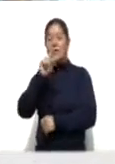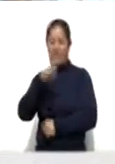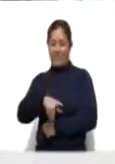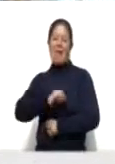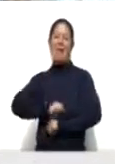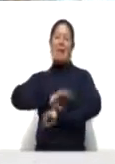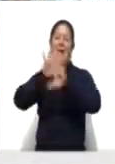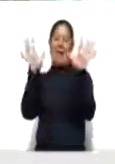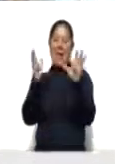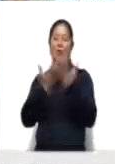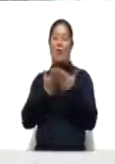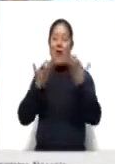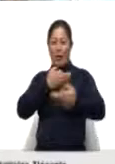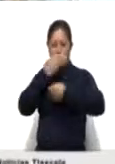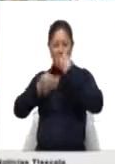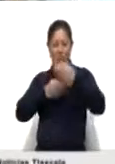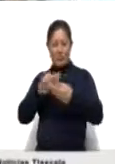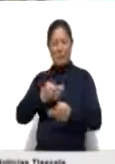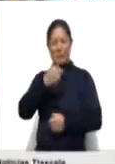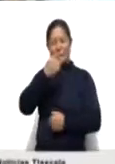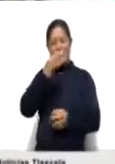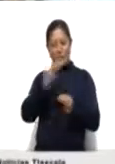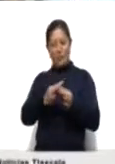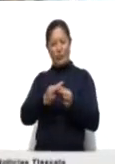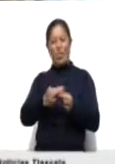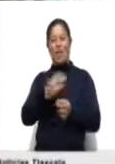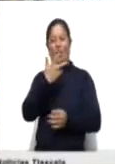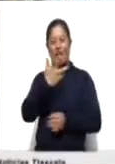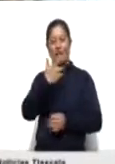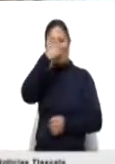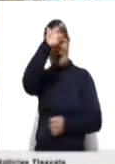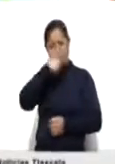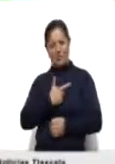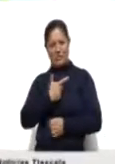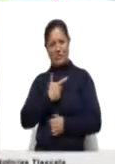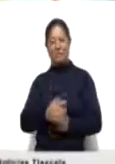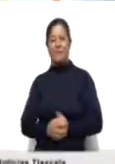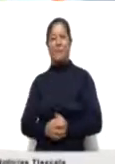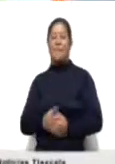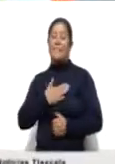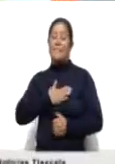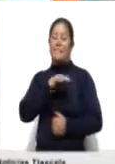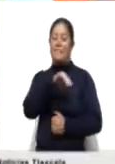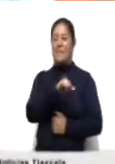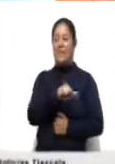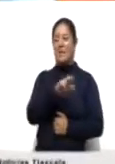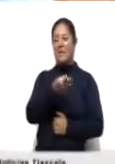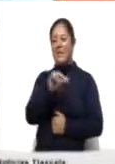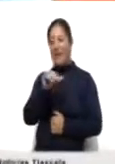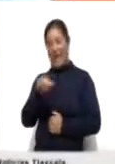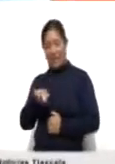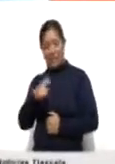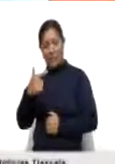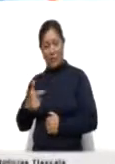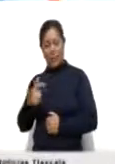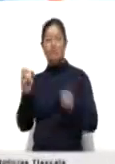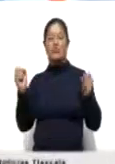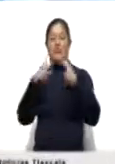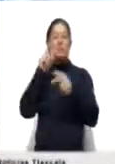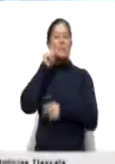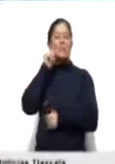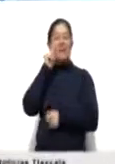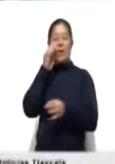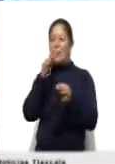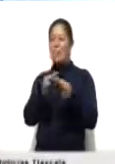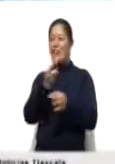y, por supuesto, la tercera emisión de Ahora Noticias en punto de las 20 horas. Yo soy Marian Gómez y lo espero el día de mañana en punto de las